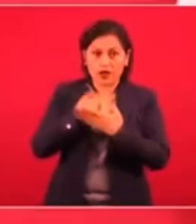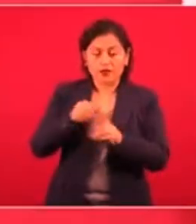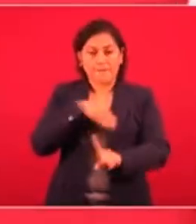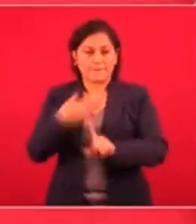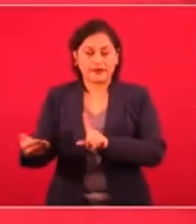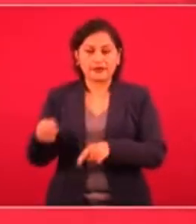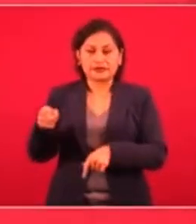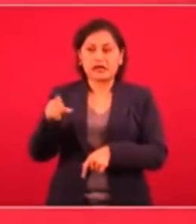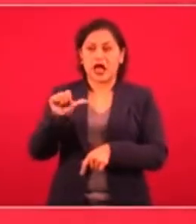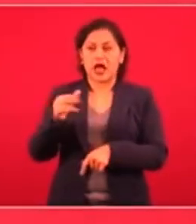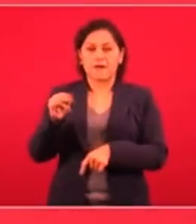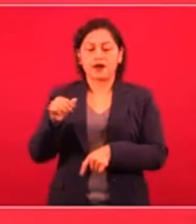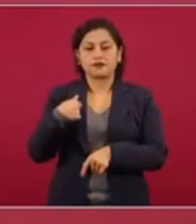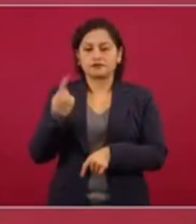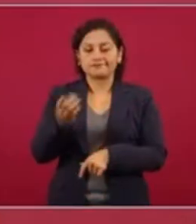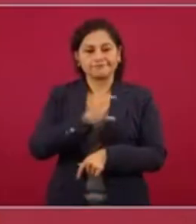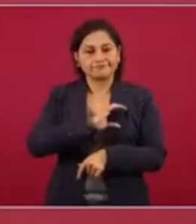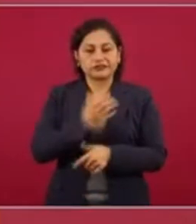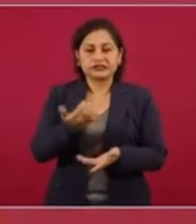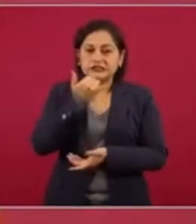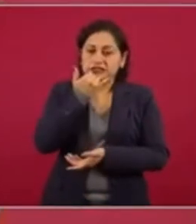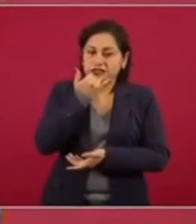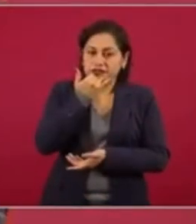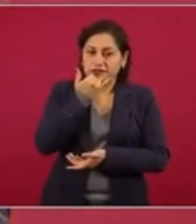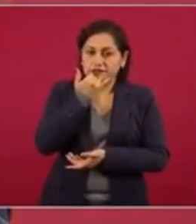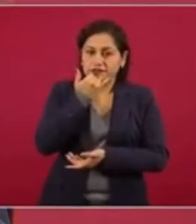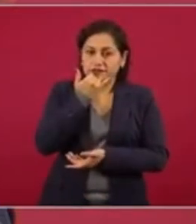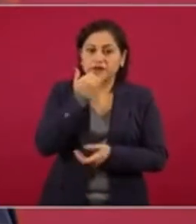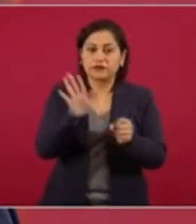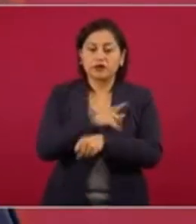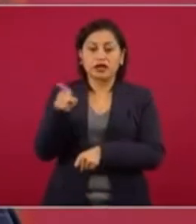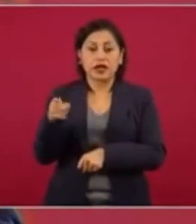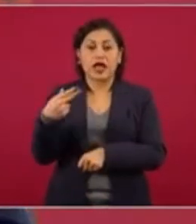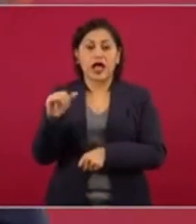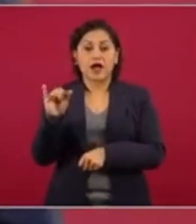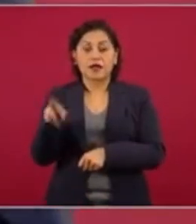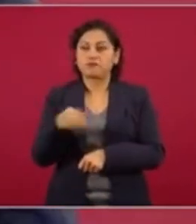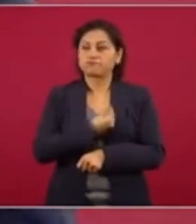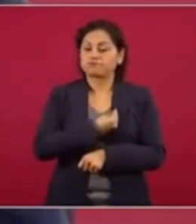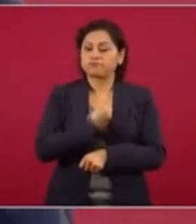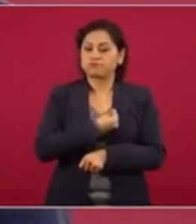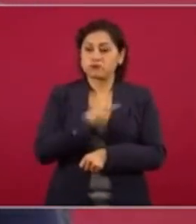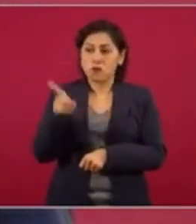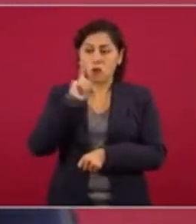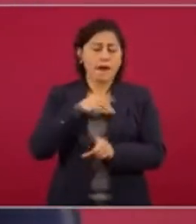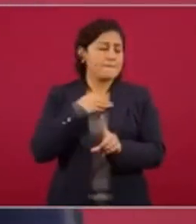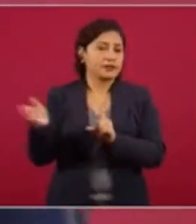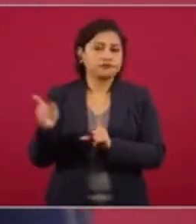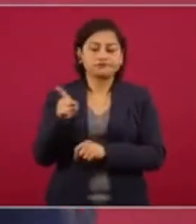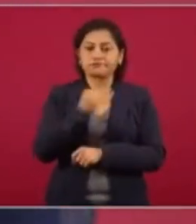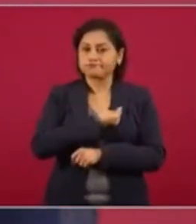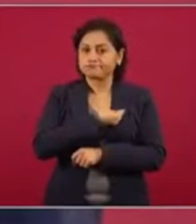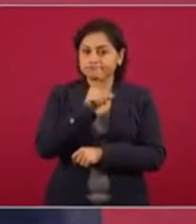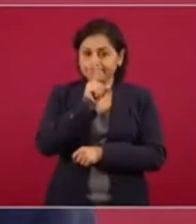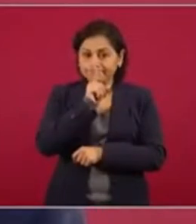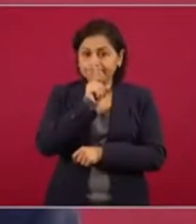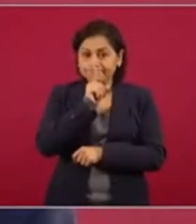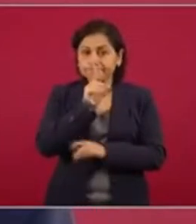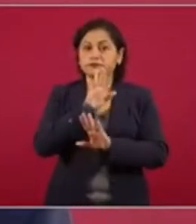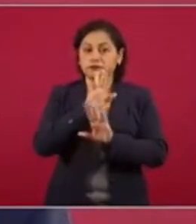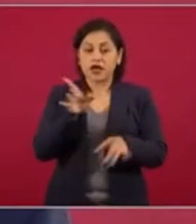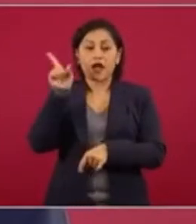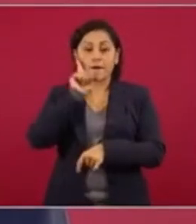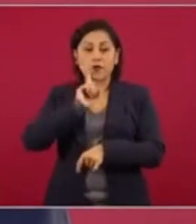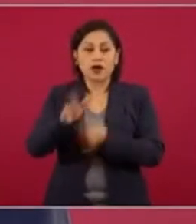Yo quiero expresar mi solidaridad con Abraham porque resistió estoicamente, sin decir nada. Ya se disculpó,